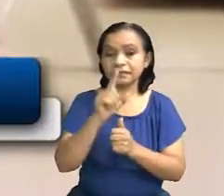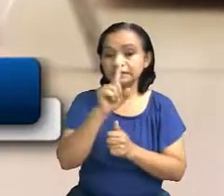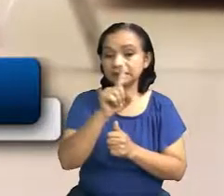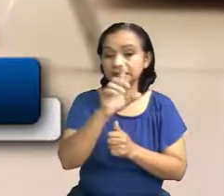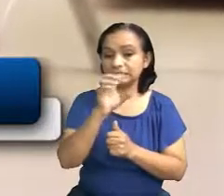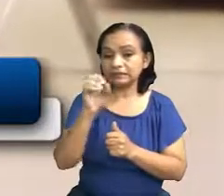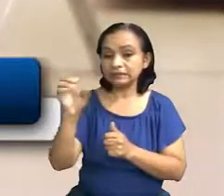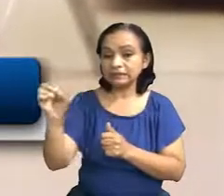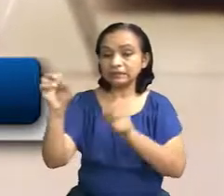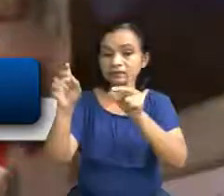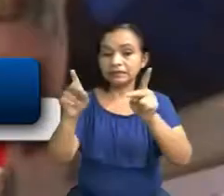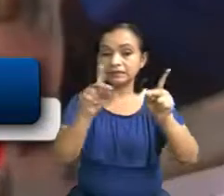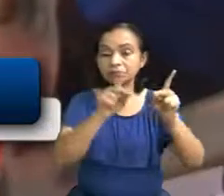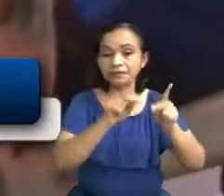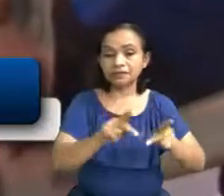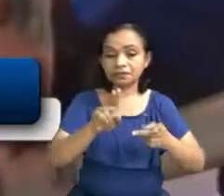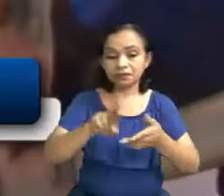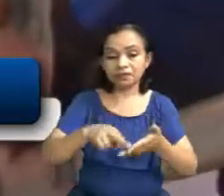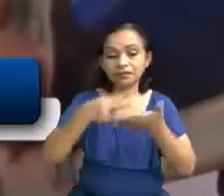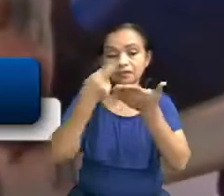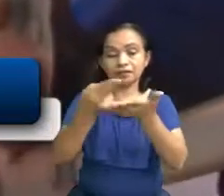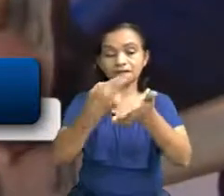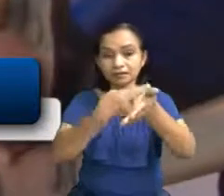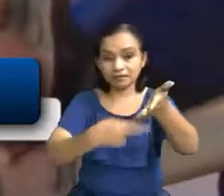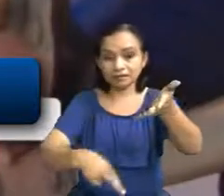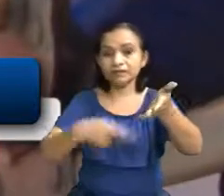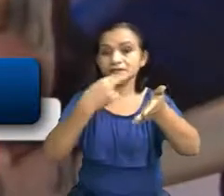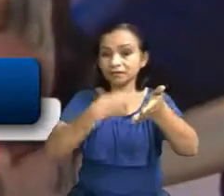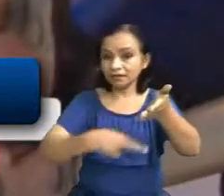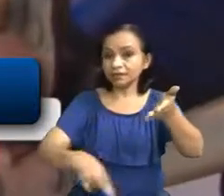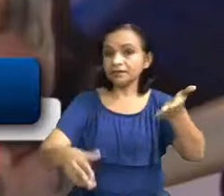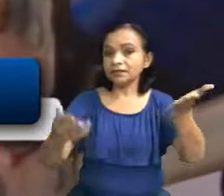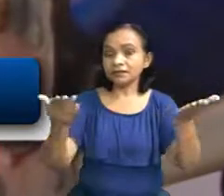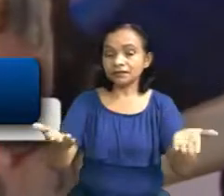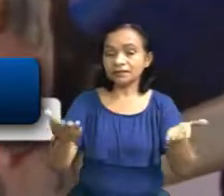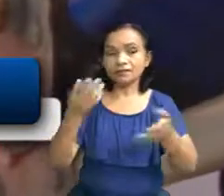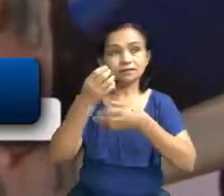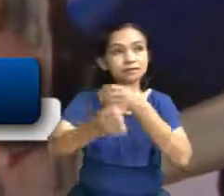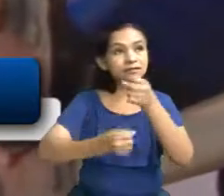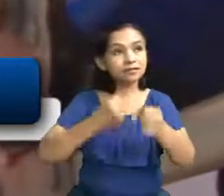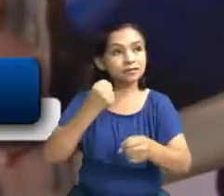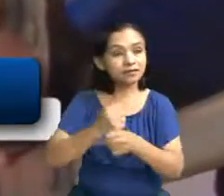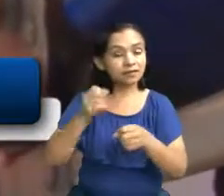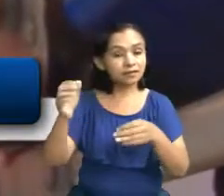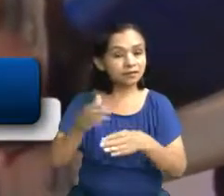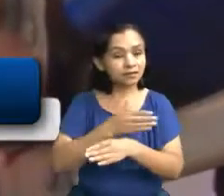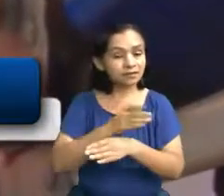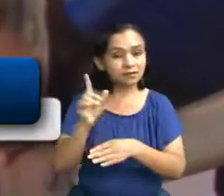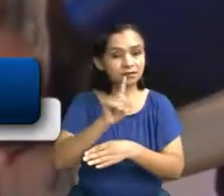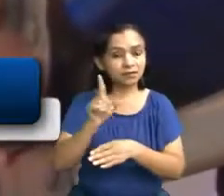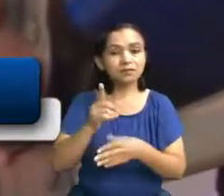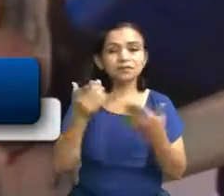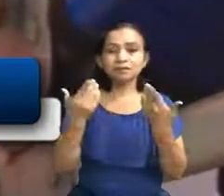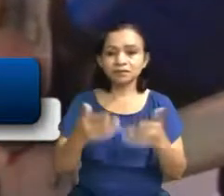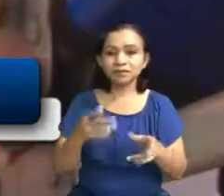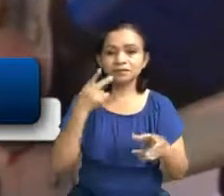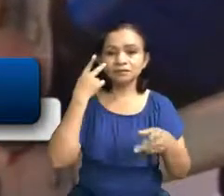donaciones en un día de trabajo acá en la Asamblea Nacional y este año no ha sido diferente, ¿verdad? Este año hemos visitado